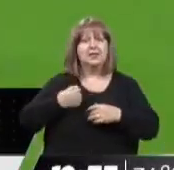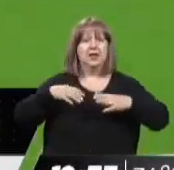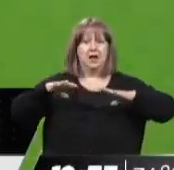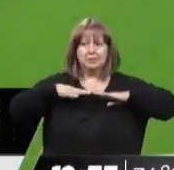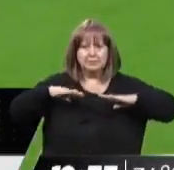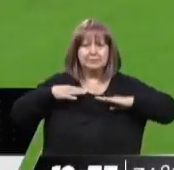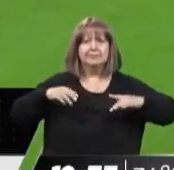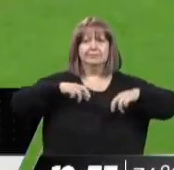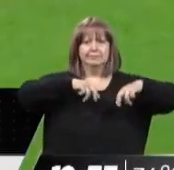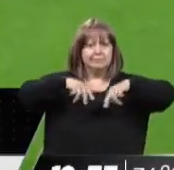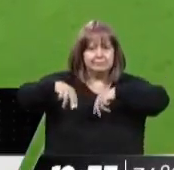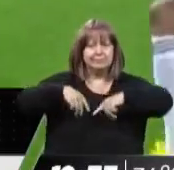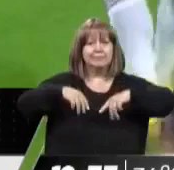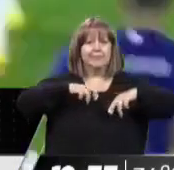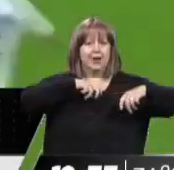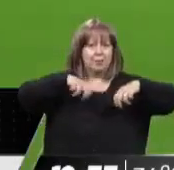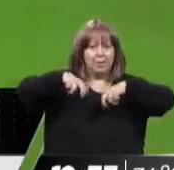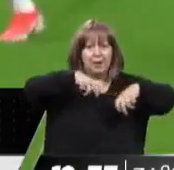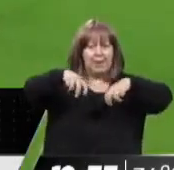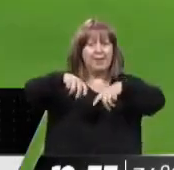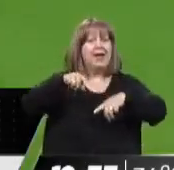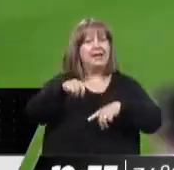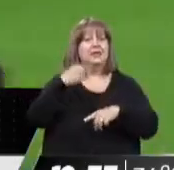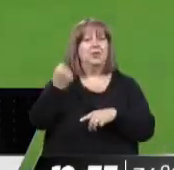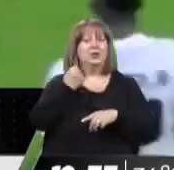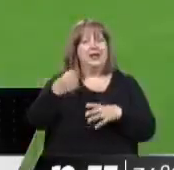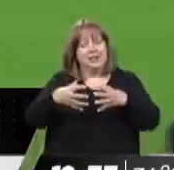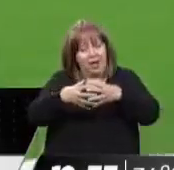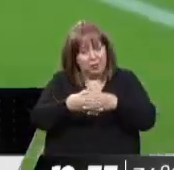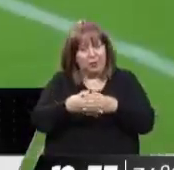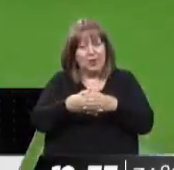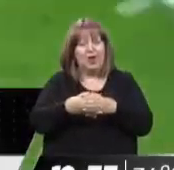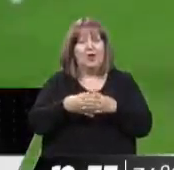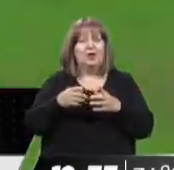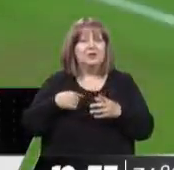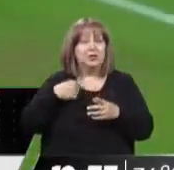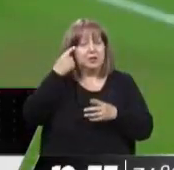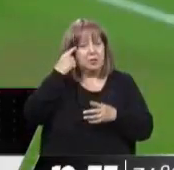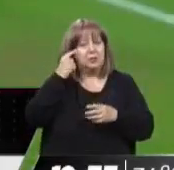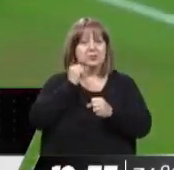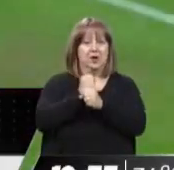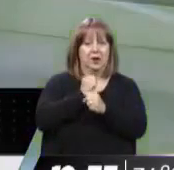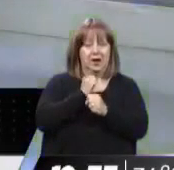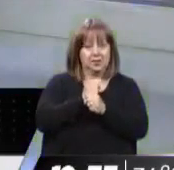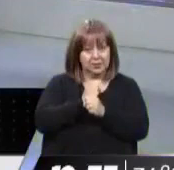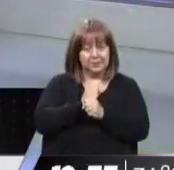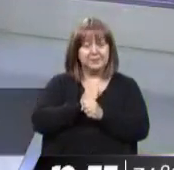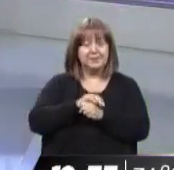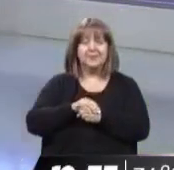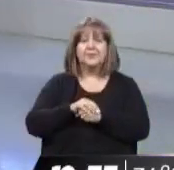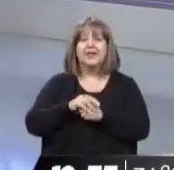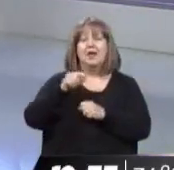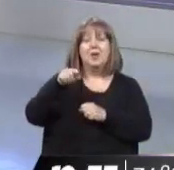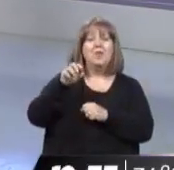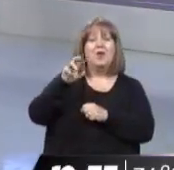entrena al 100% y creo que esa es la base que tenemos nosotros, ¿no? La humildad para el trabajo. Bueno, Rodrigo De